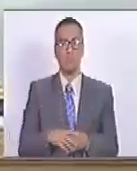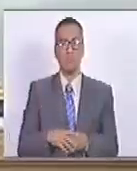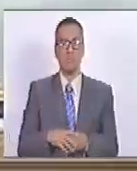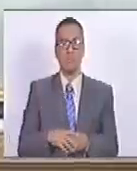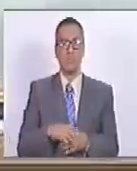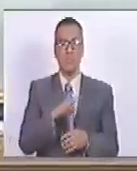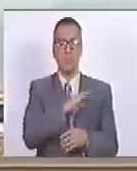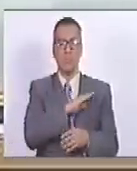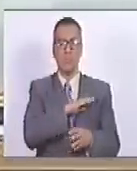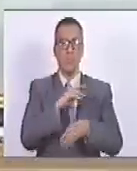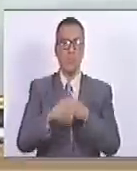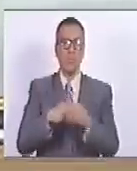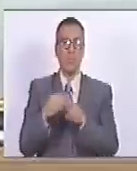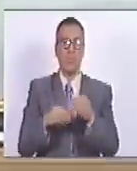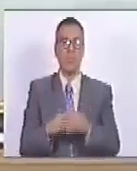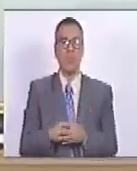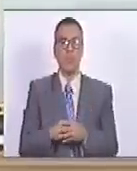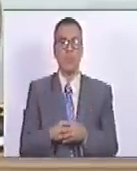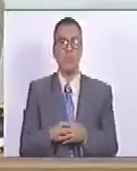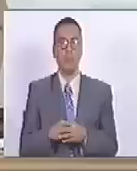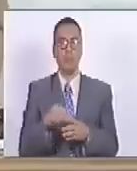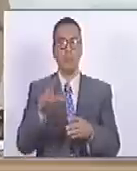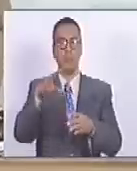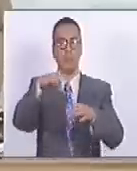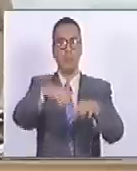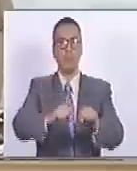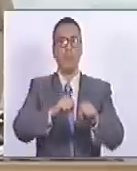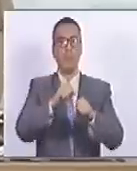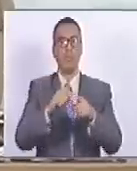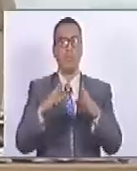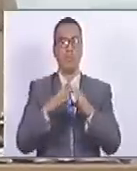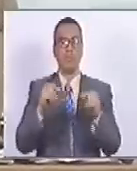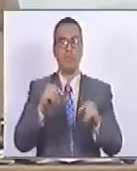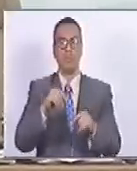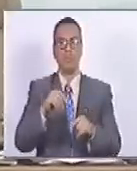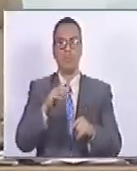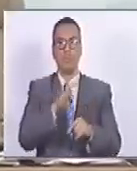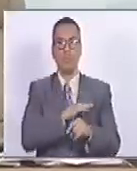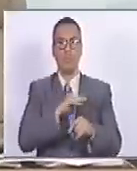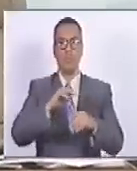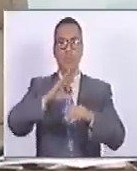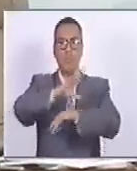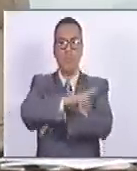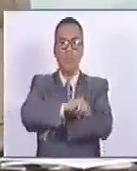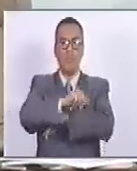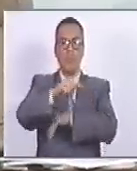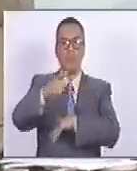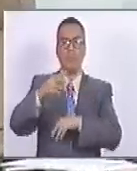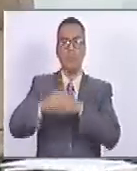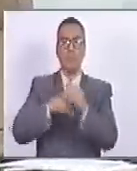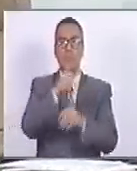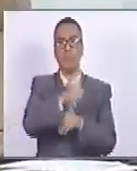de su condición de apropiadores de lo ajeno, vulgares ladrones.